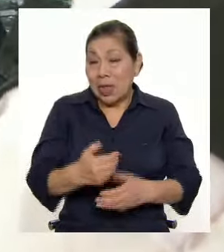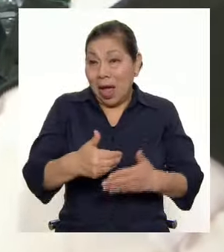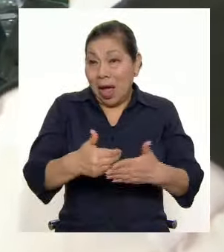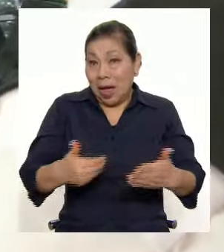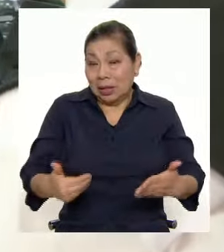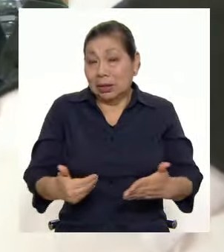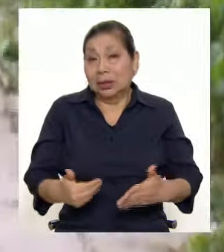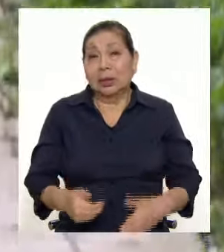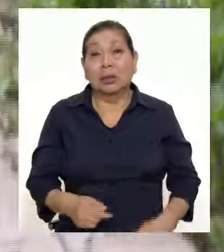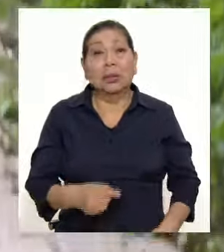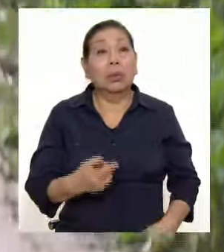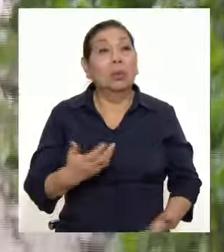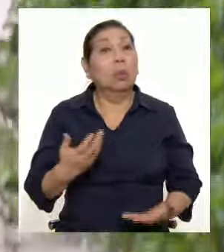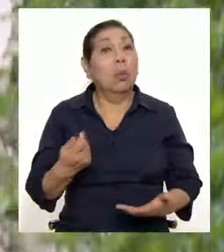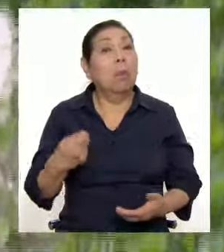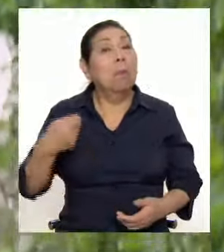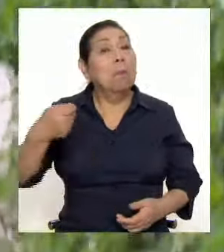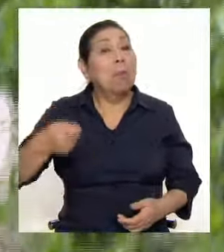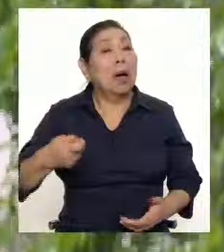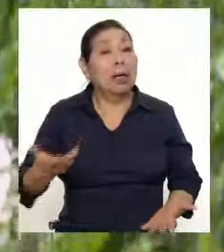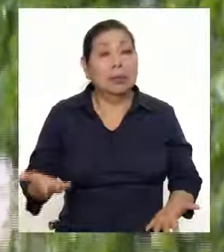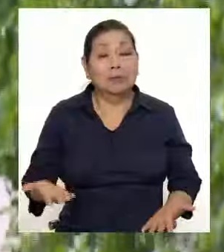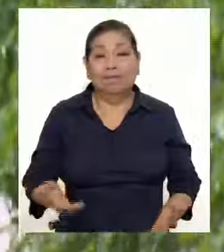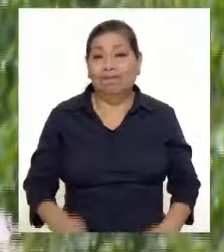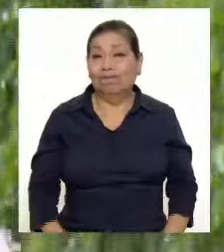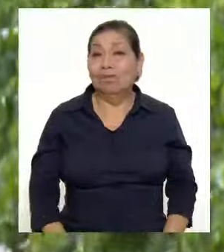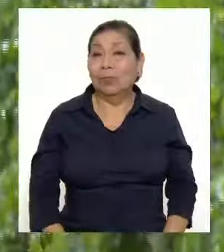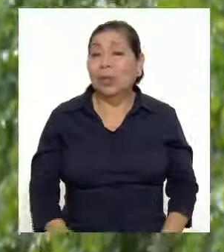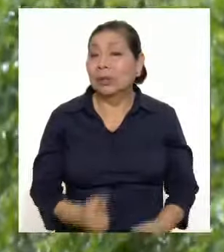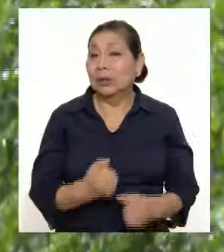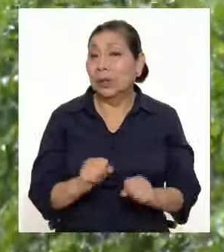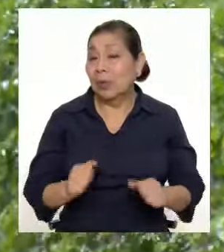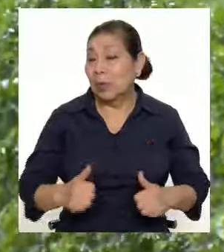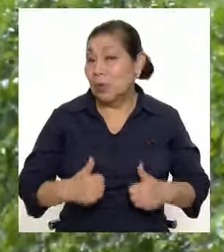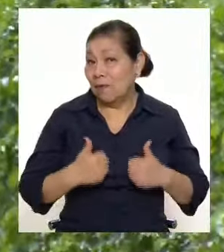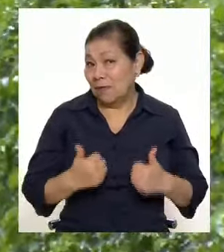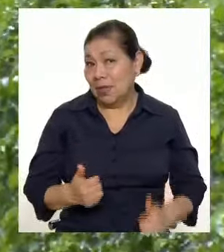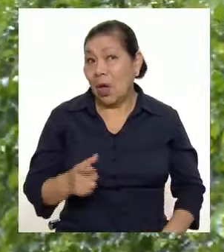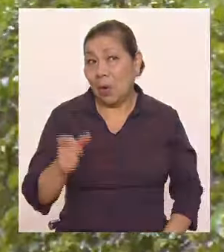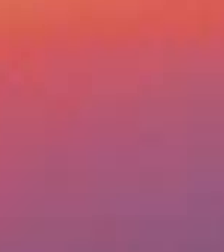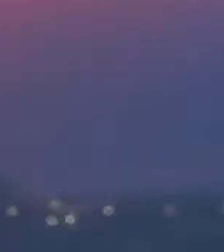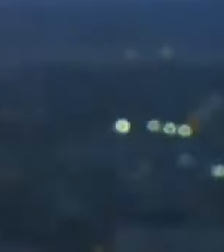que les ahorró cientos de soles y sobre todo les salvó la vida.